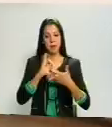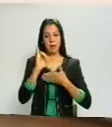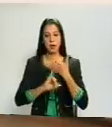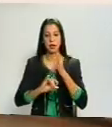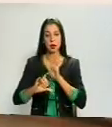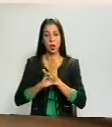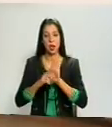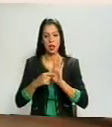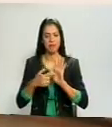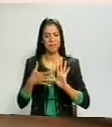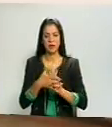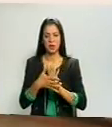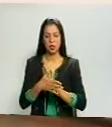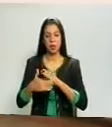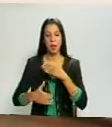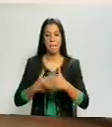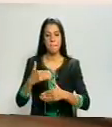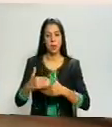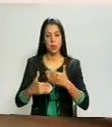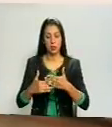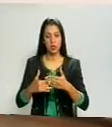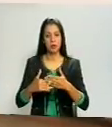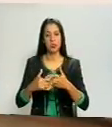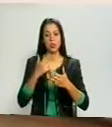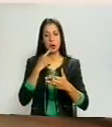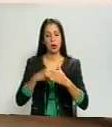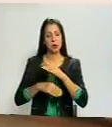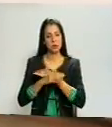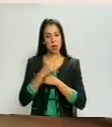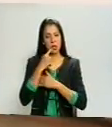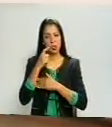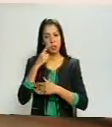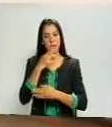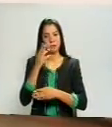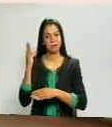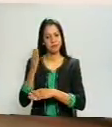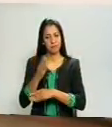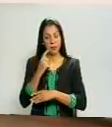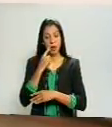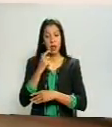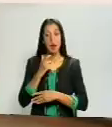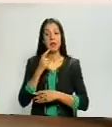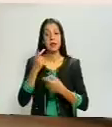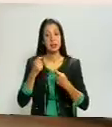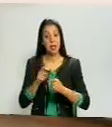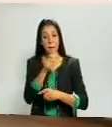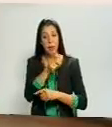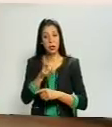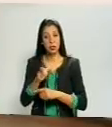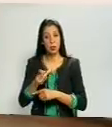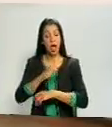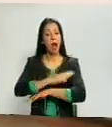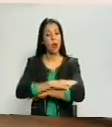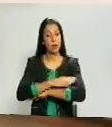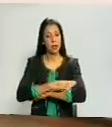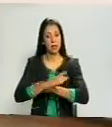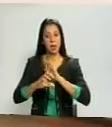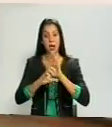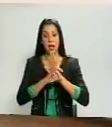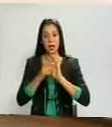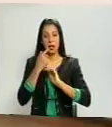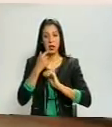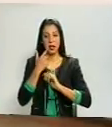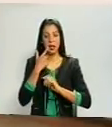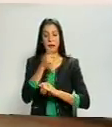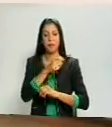ley en cuanto al proceso de actualización de multas sancionatorias, procurando fomentar el cumplimiento de las mismas por los venezolanos